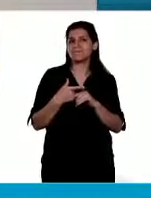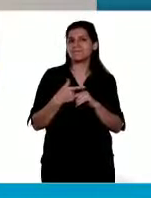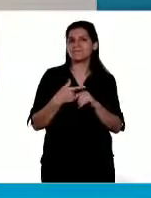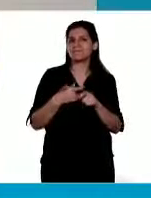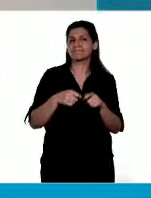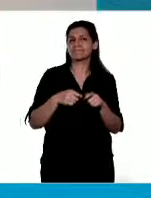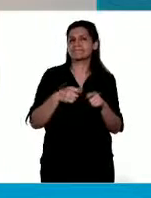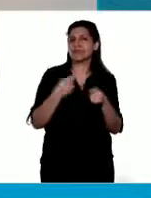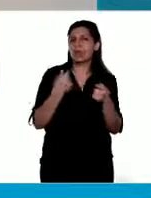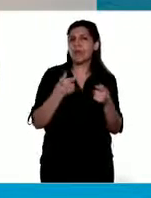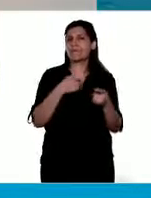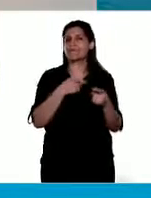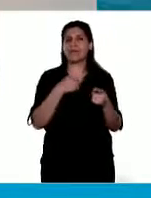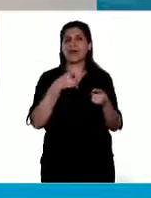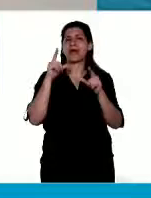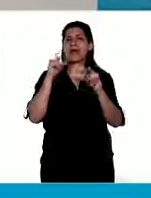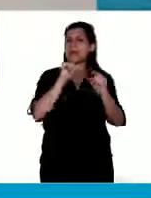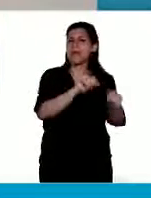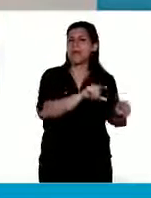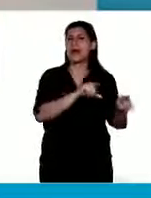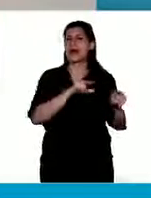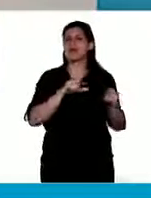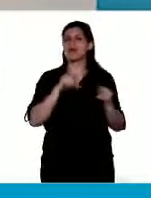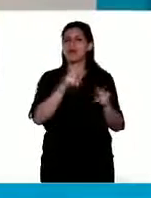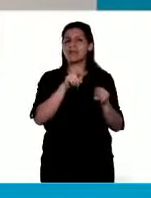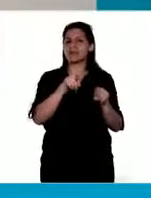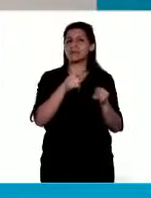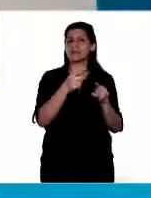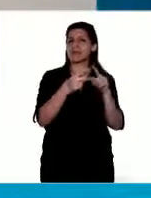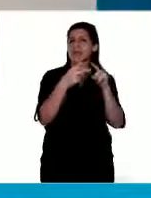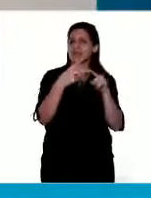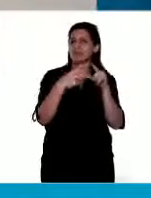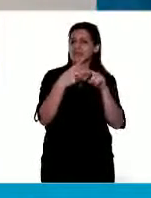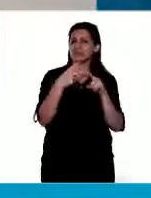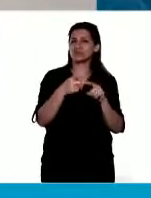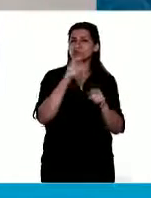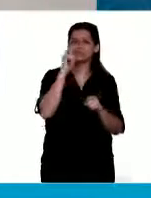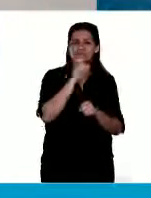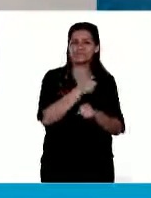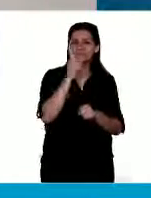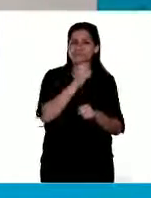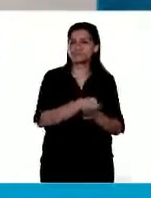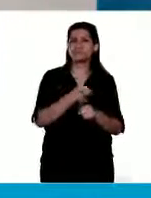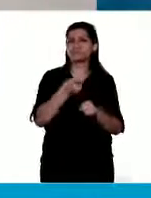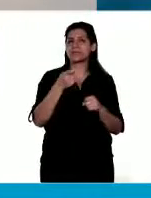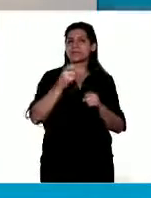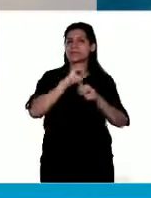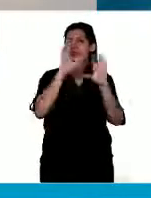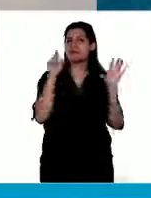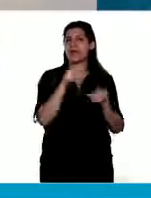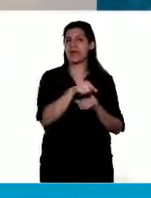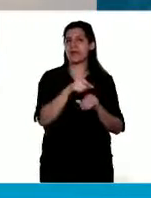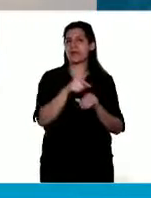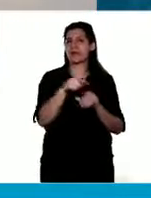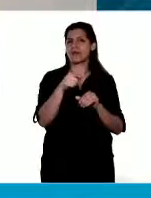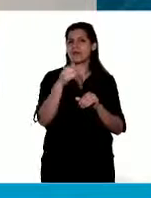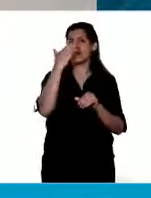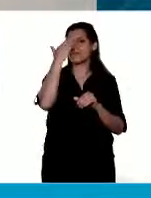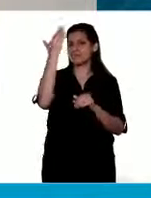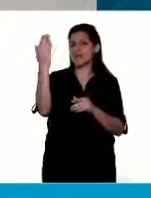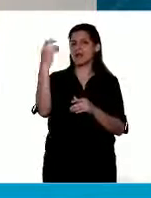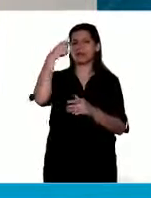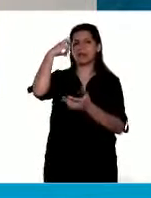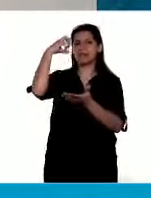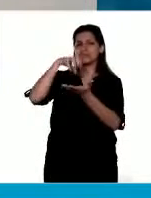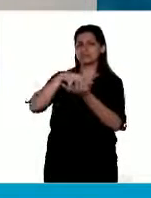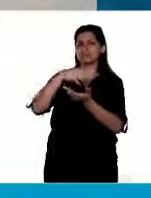del reclamo. Esas dos cuestiones fueron muy claras. La protesta frente a la casa y a la residencia del gobernador y